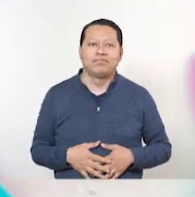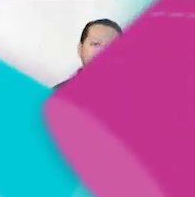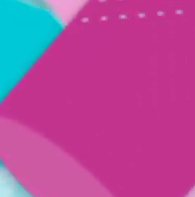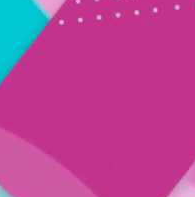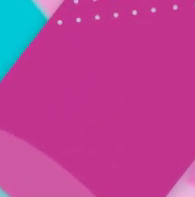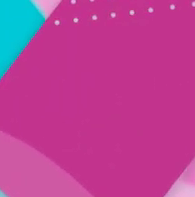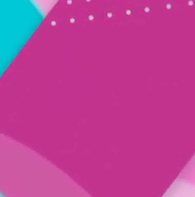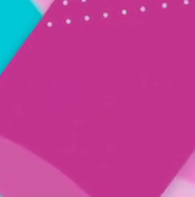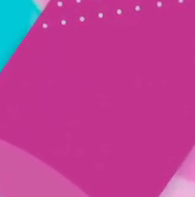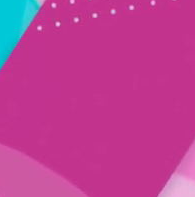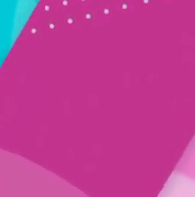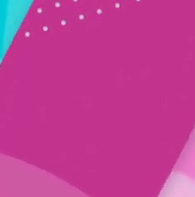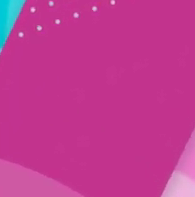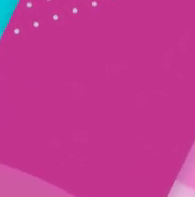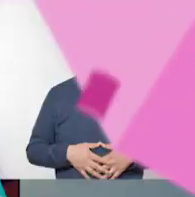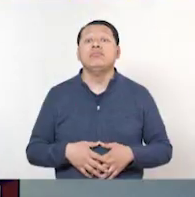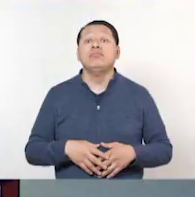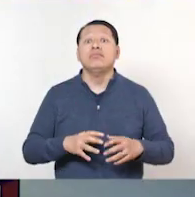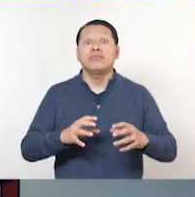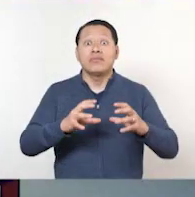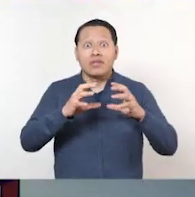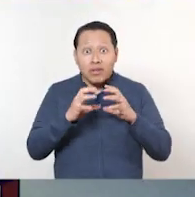Mazahua.